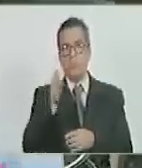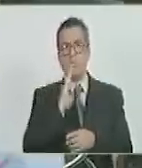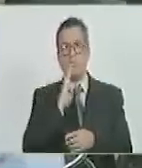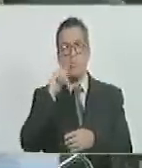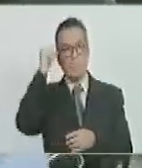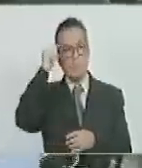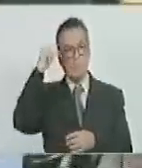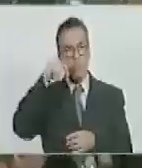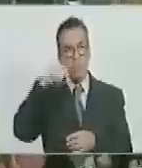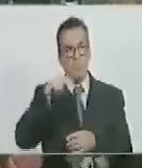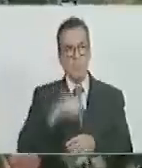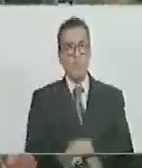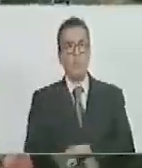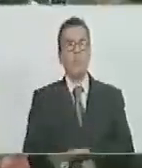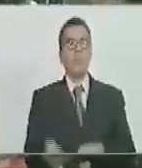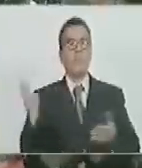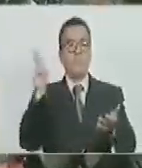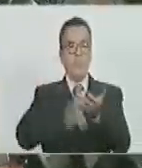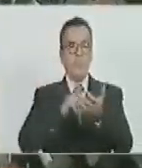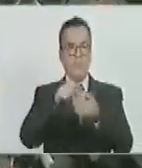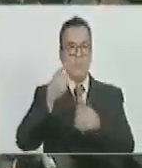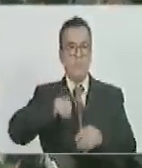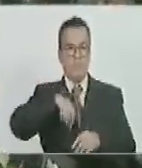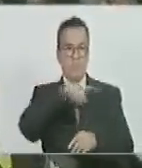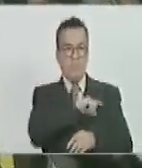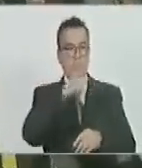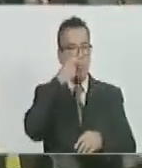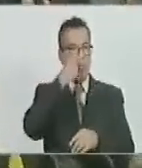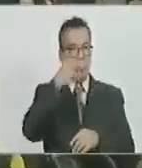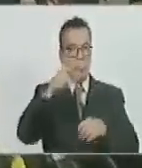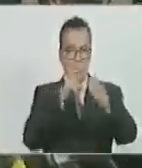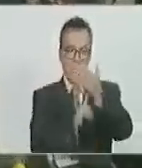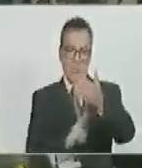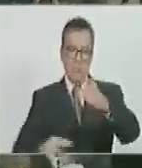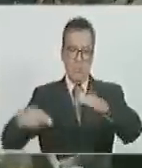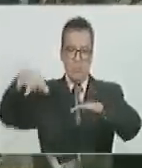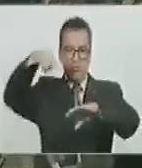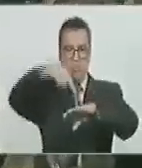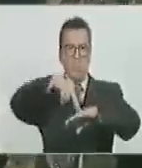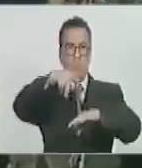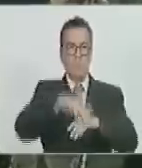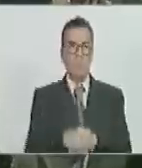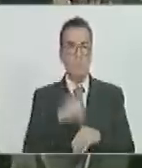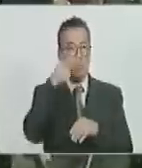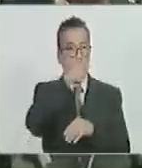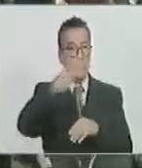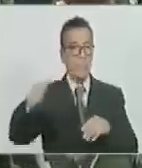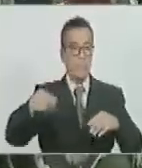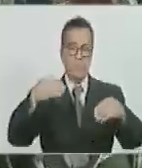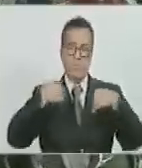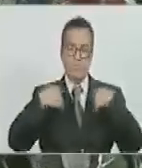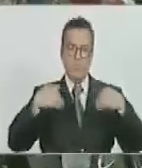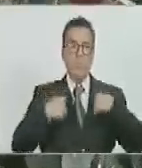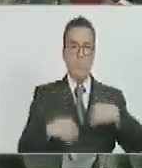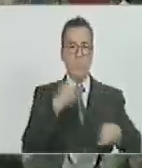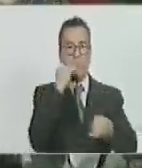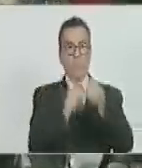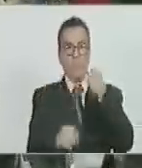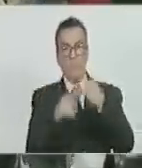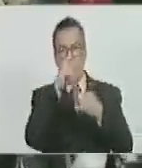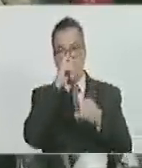Hoy día, nuevamente, nuestro pueblo se levanta, un pueblo que ha sufrido en los últimos